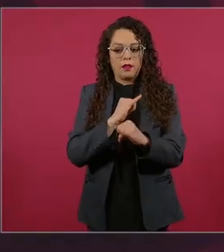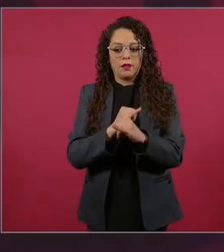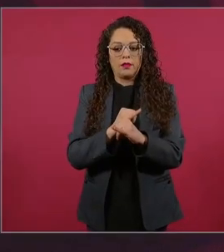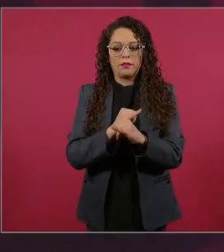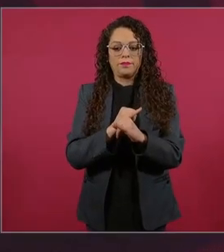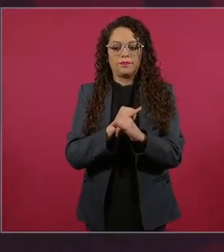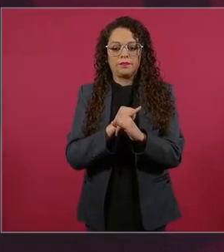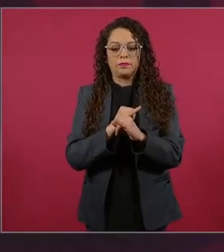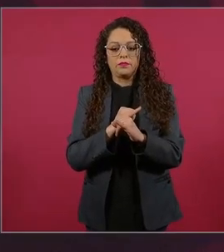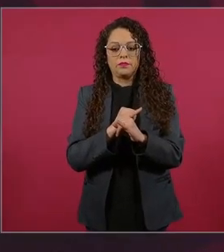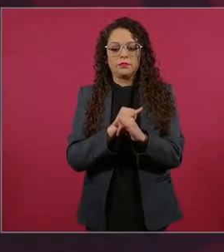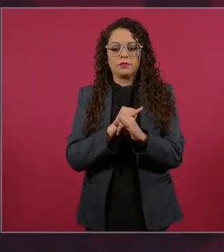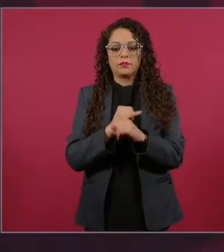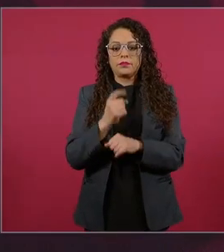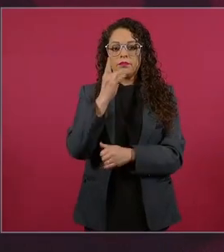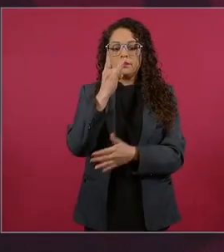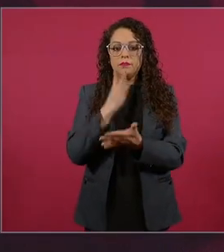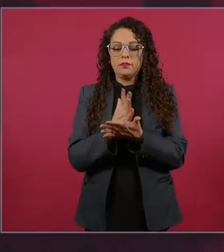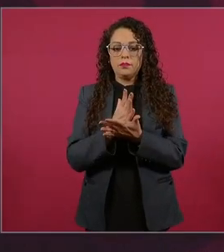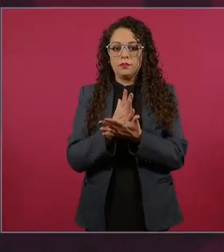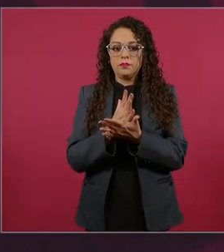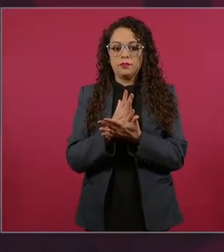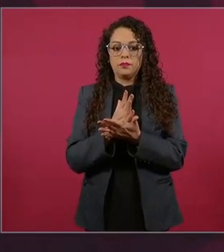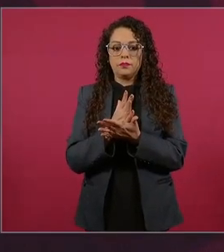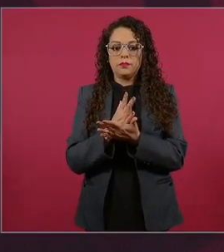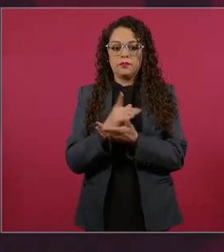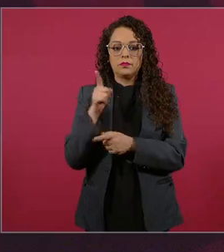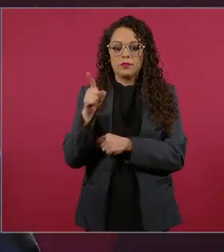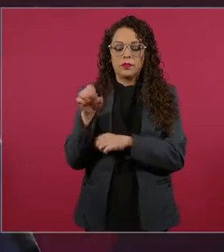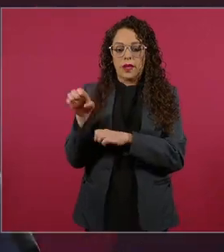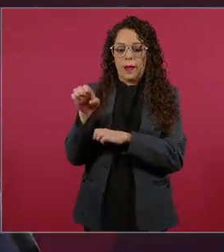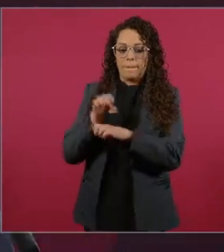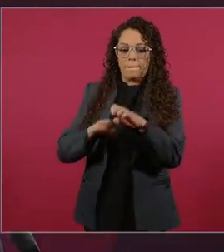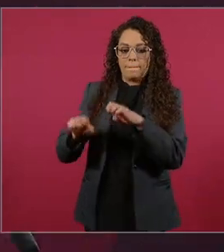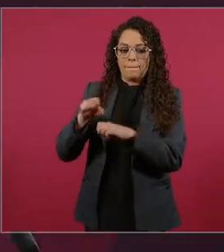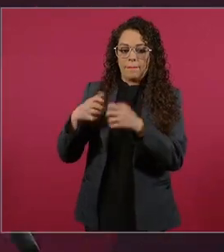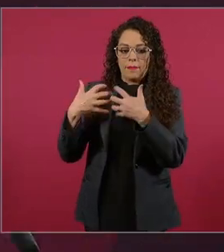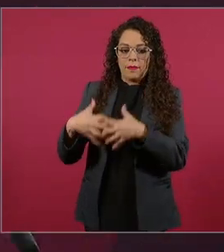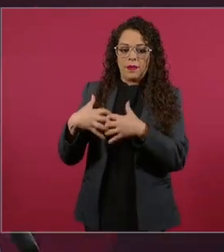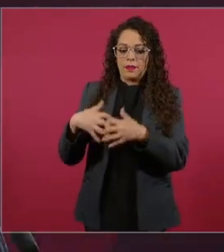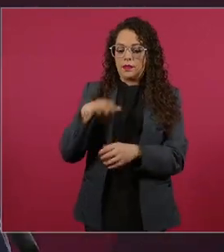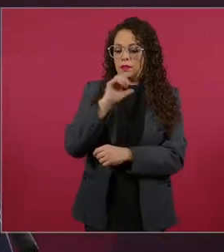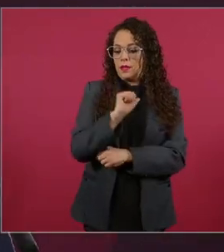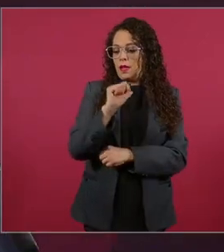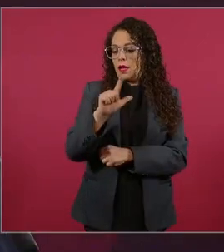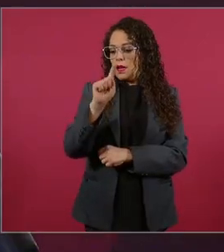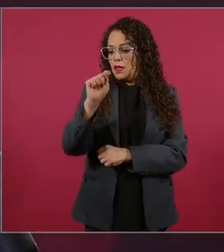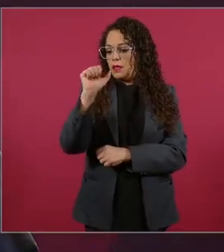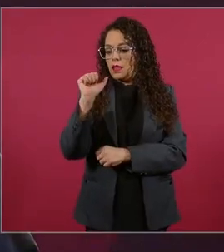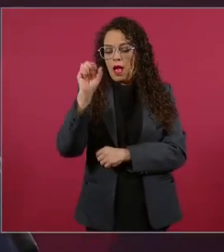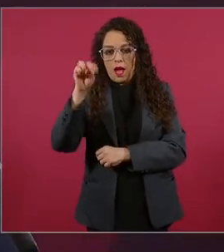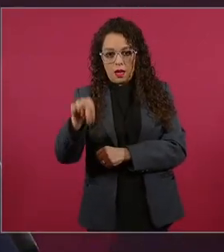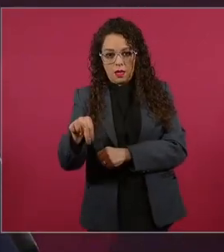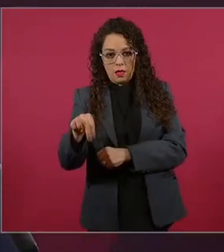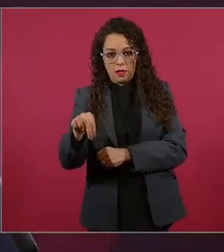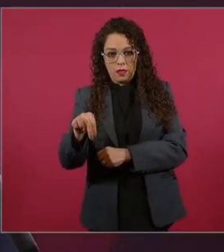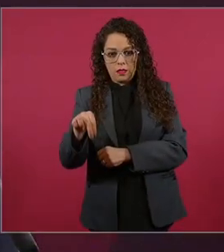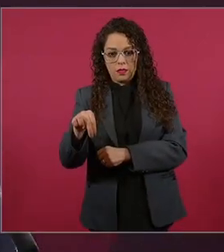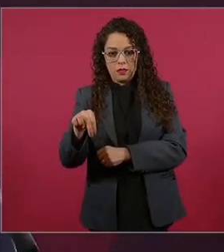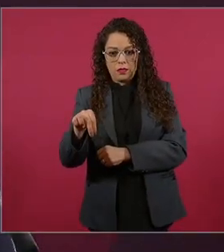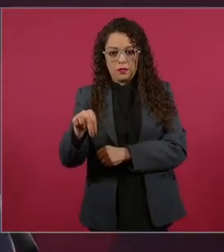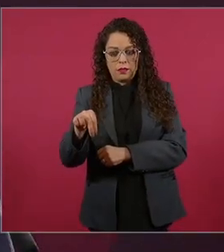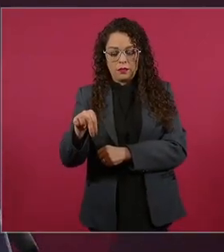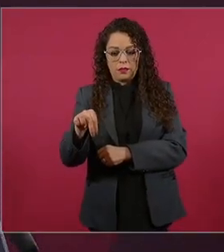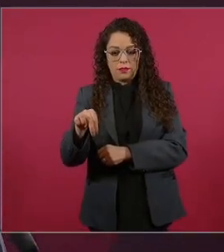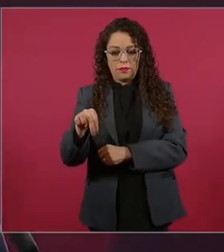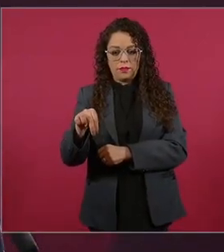que está impulsando la empresa Altán, que ya es